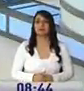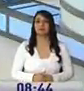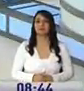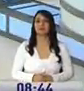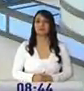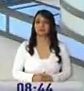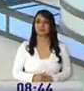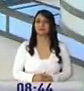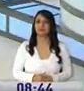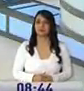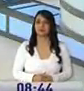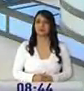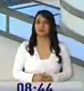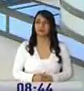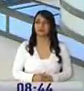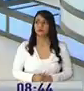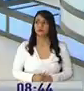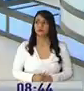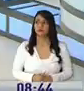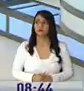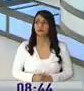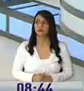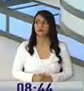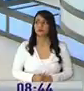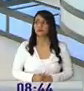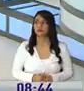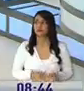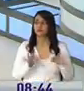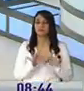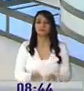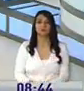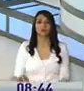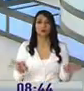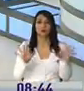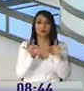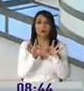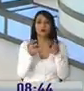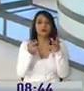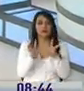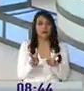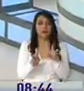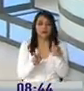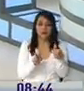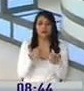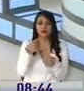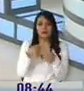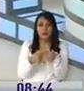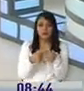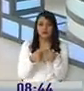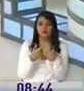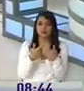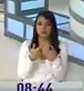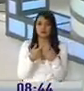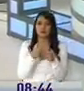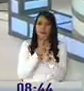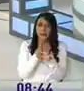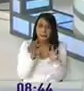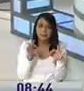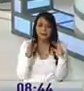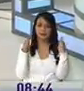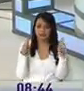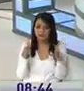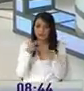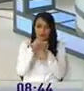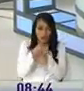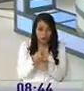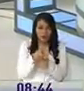realmente no cuán importante es que nosotros nos empoderemos también de nuestra ciudad de nuestros espacios eh verdes de nuestros